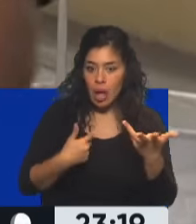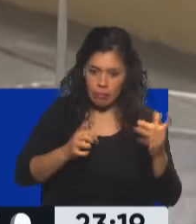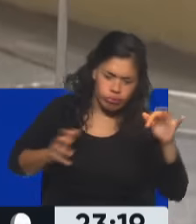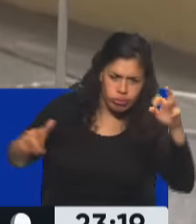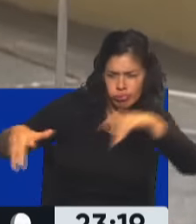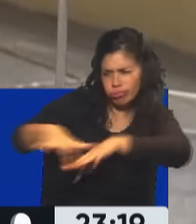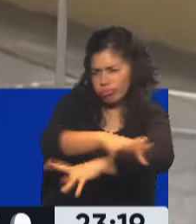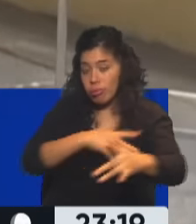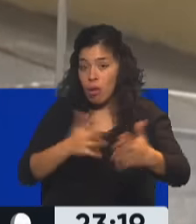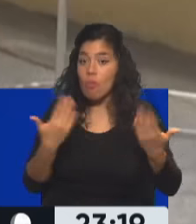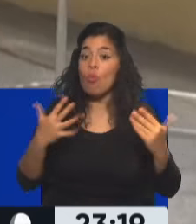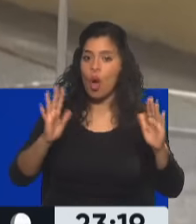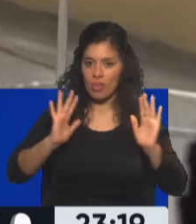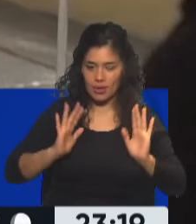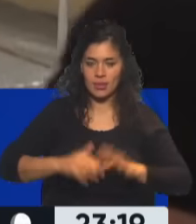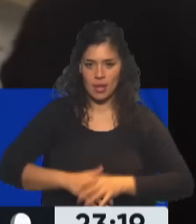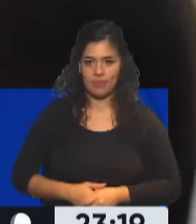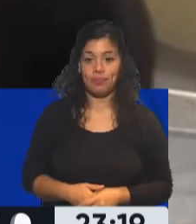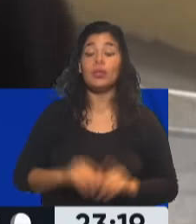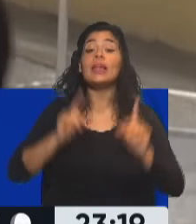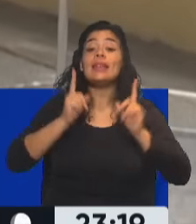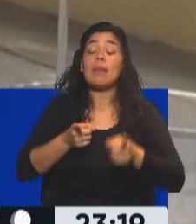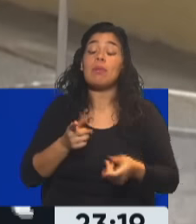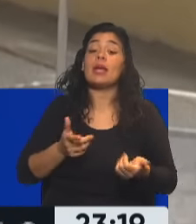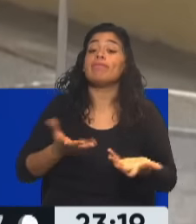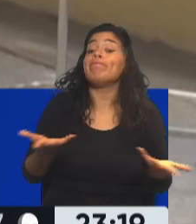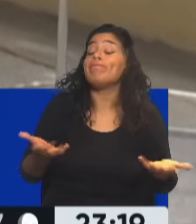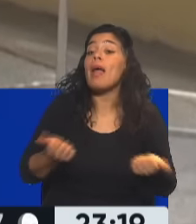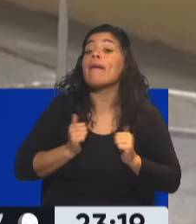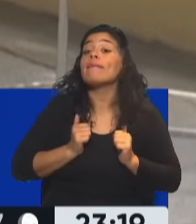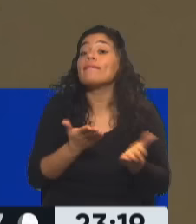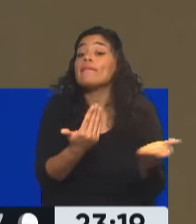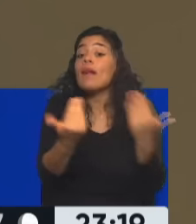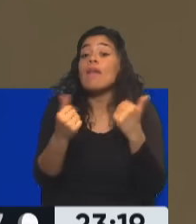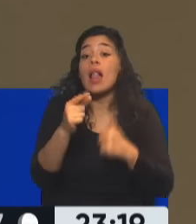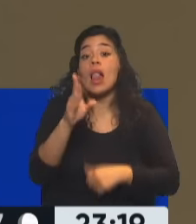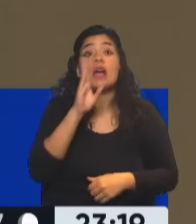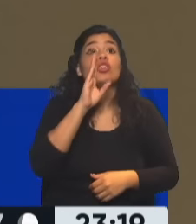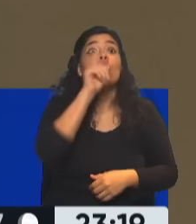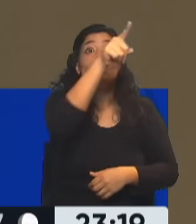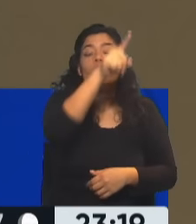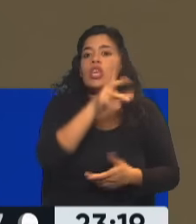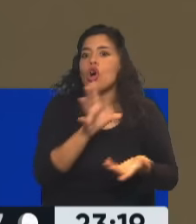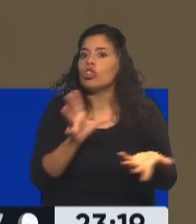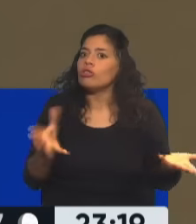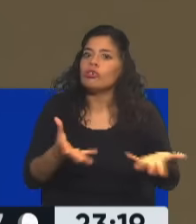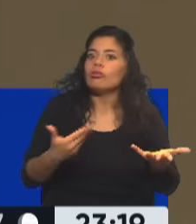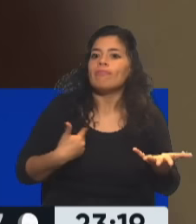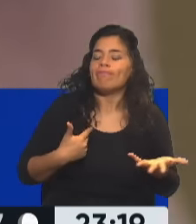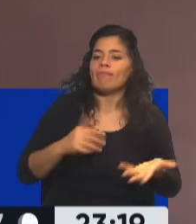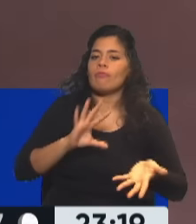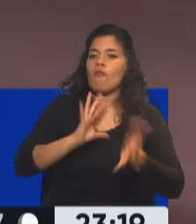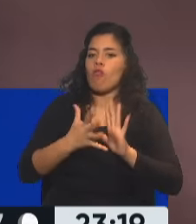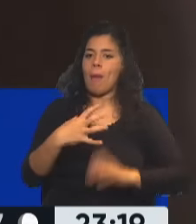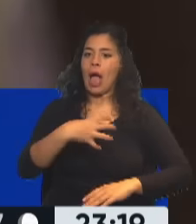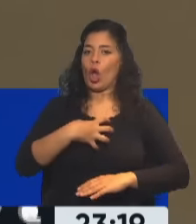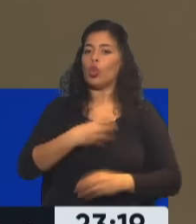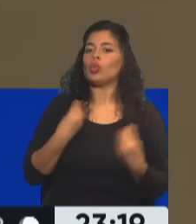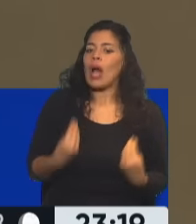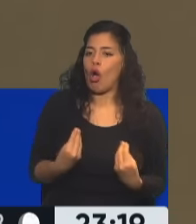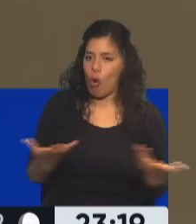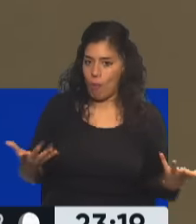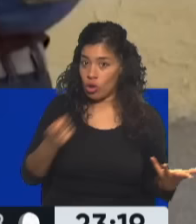postura que va a tomar Estados Unidos. Creo que eso es clave. Seguro. Por eso decía, y también a nivel regional, ¿no?